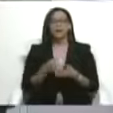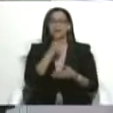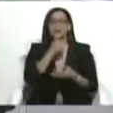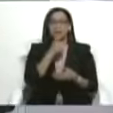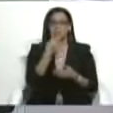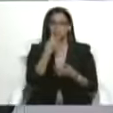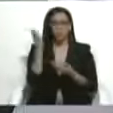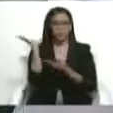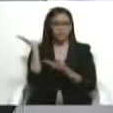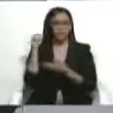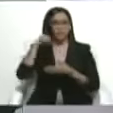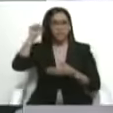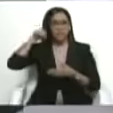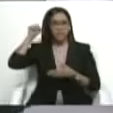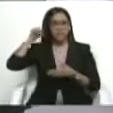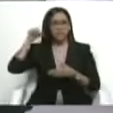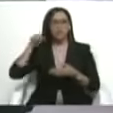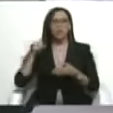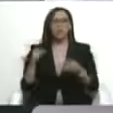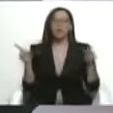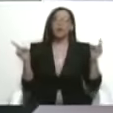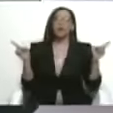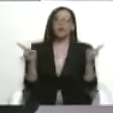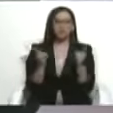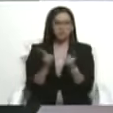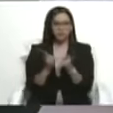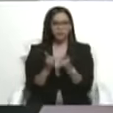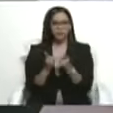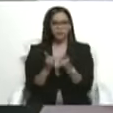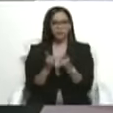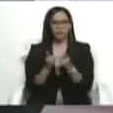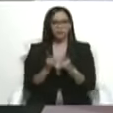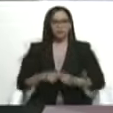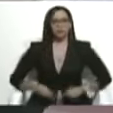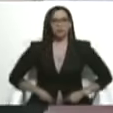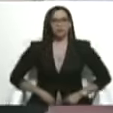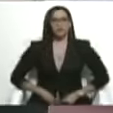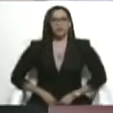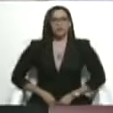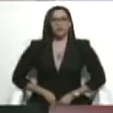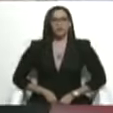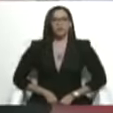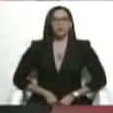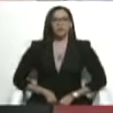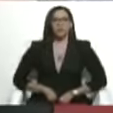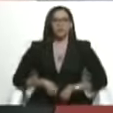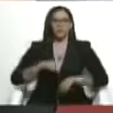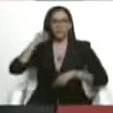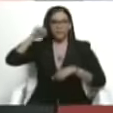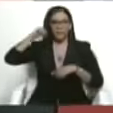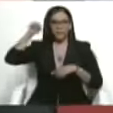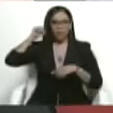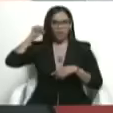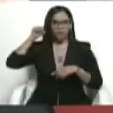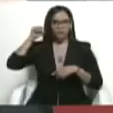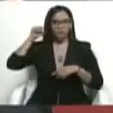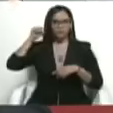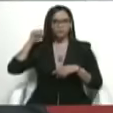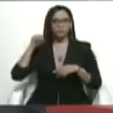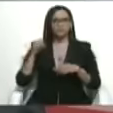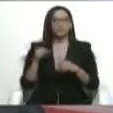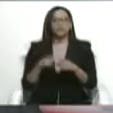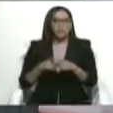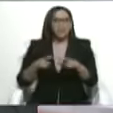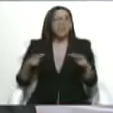visto en pantalla en una muy resumida, vamos a decir así, video de su más